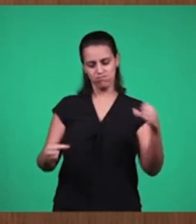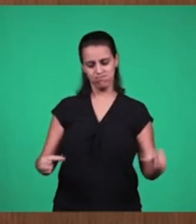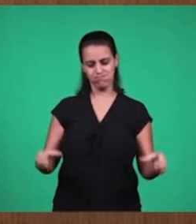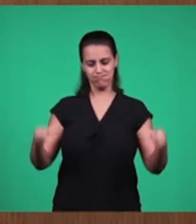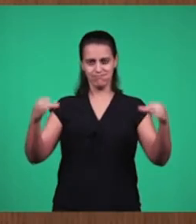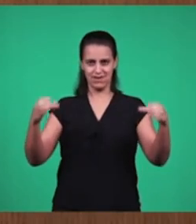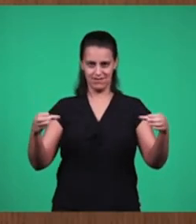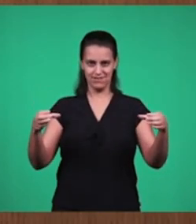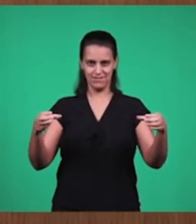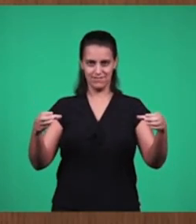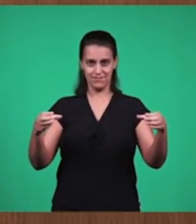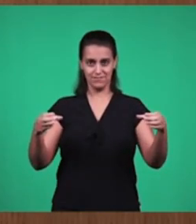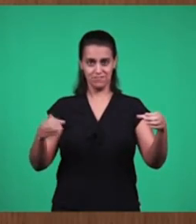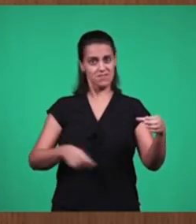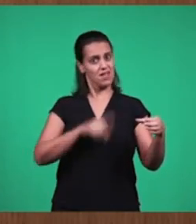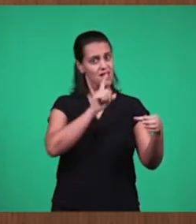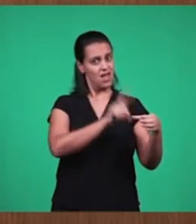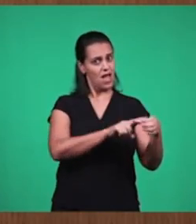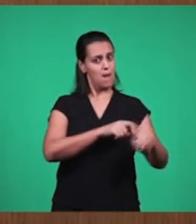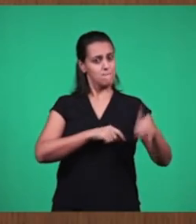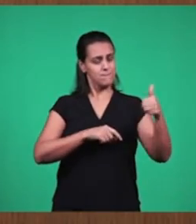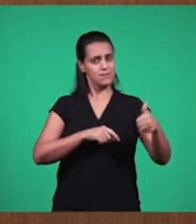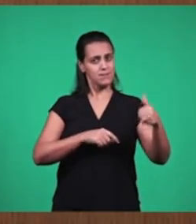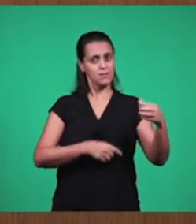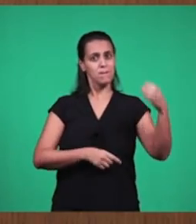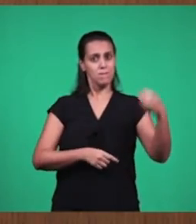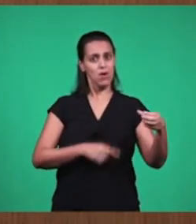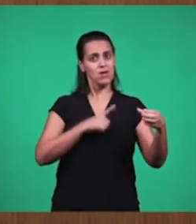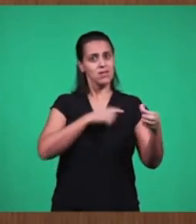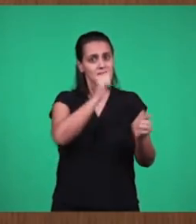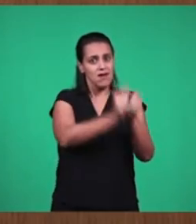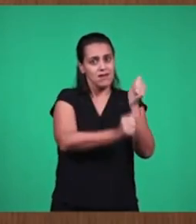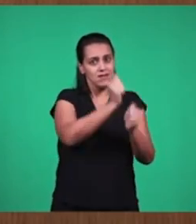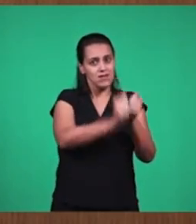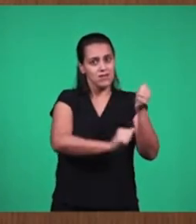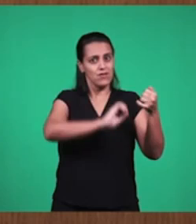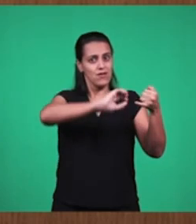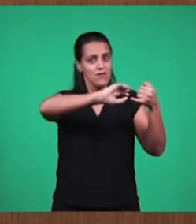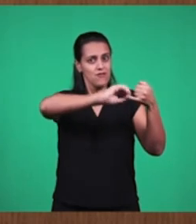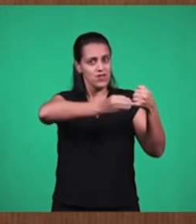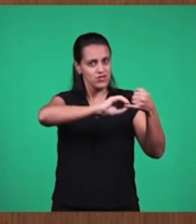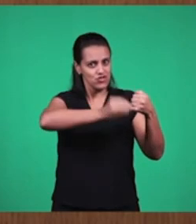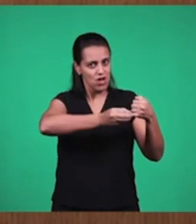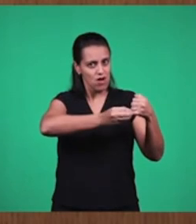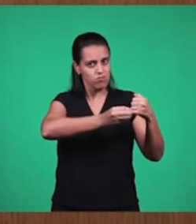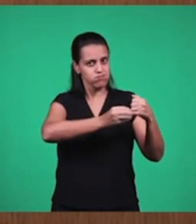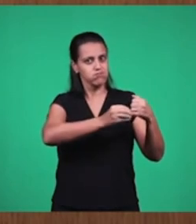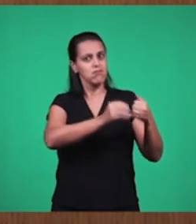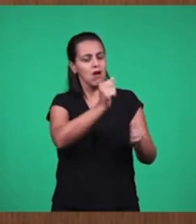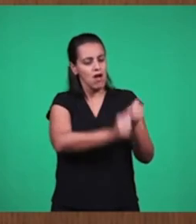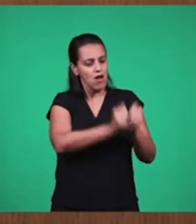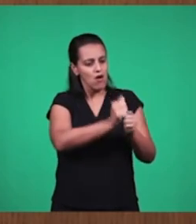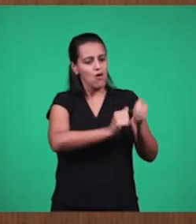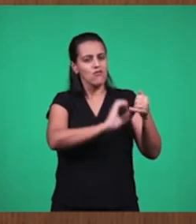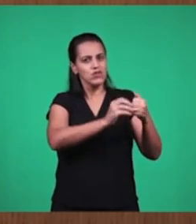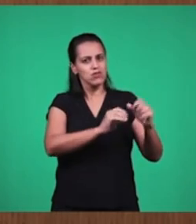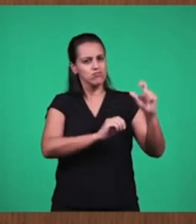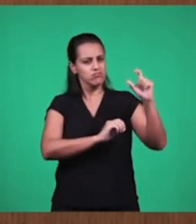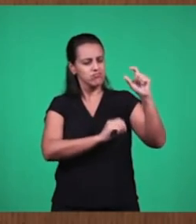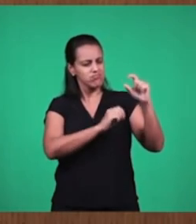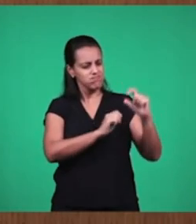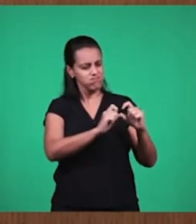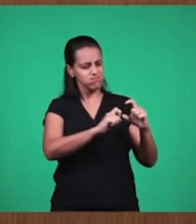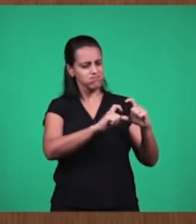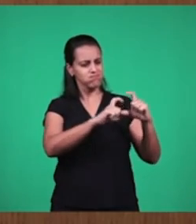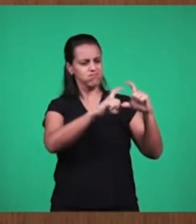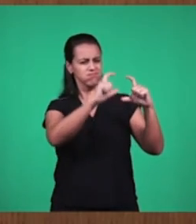nosotros tenemos dos botes. En el primer bote tenemos arroz y feijón, frijoles, y